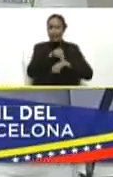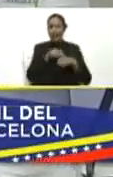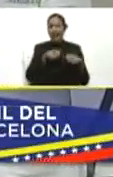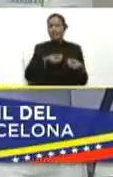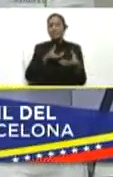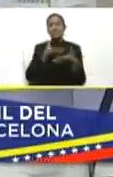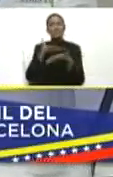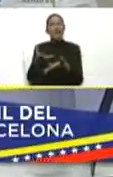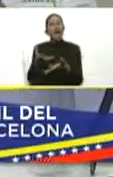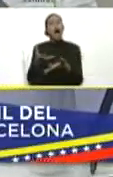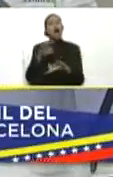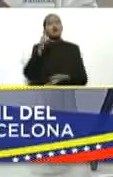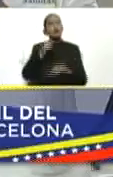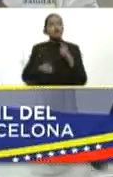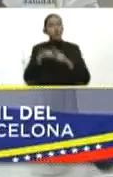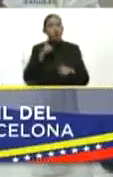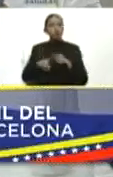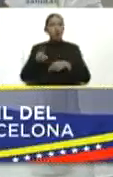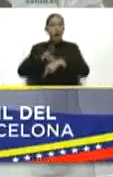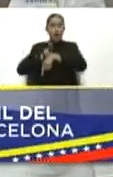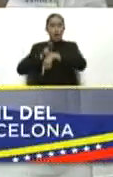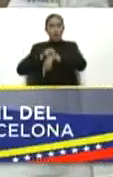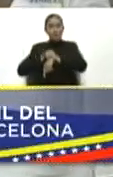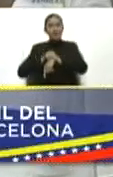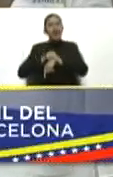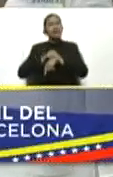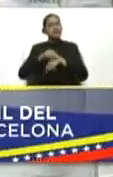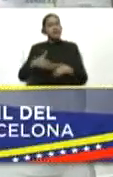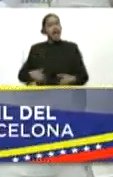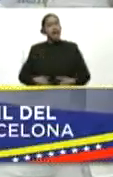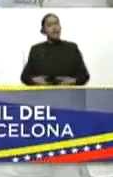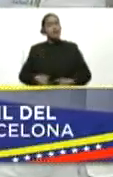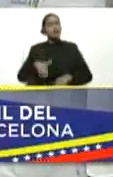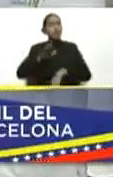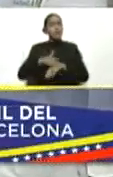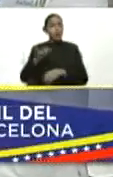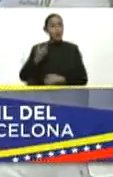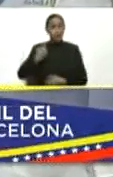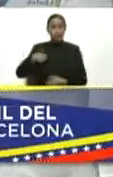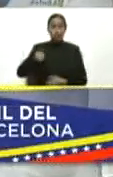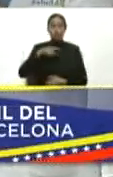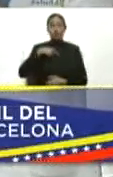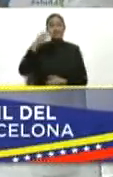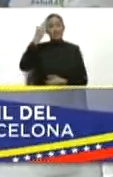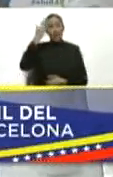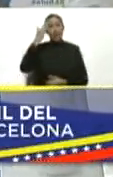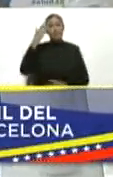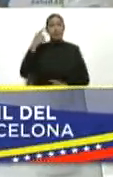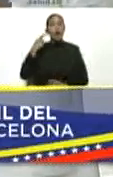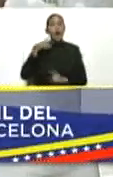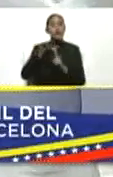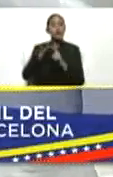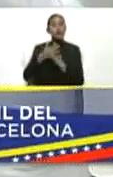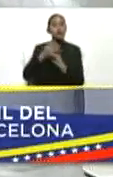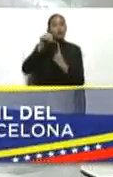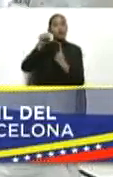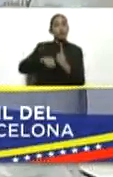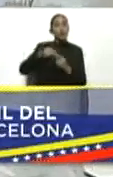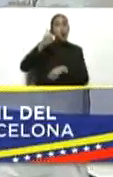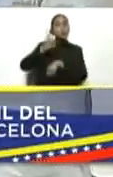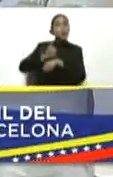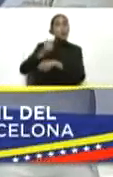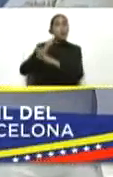equipos. Y vaya que hay que valorarlo en estos tiempos de bloqueo. y en estos tiempos que pudiéramos decir hasta de